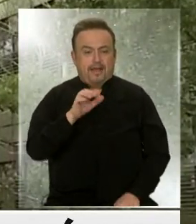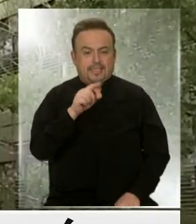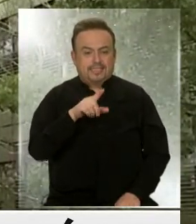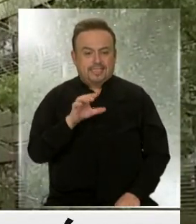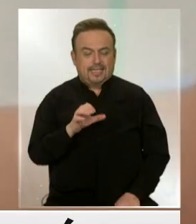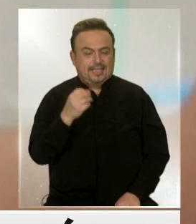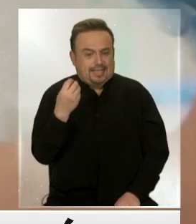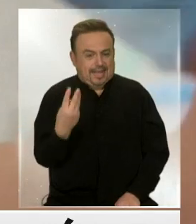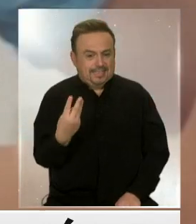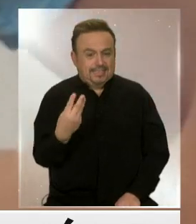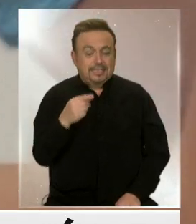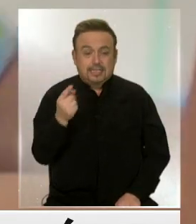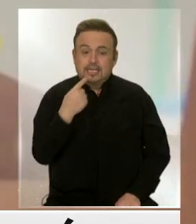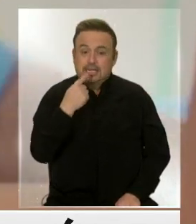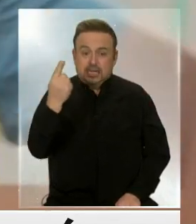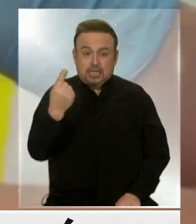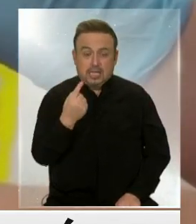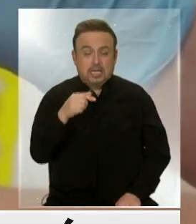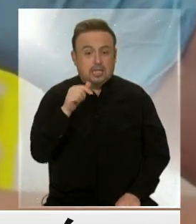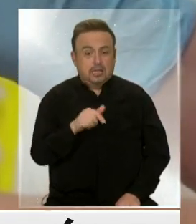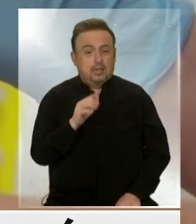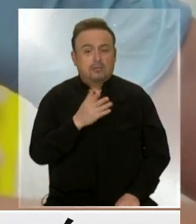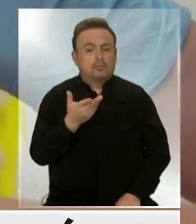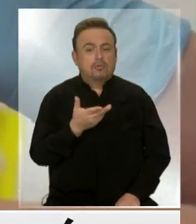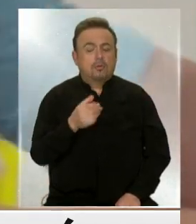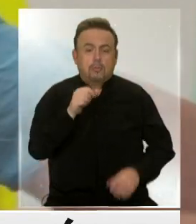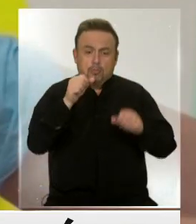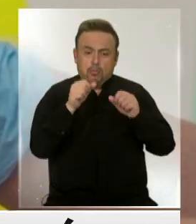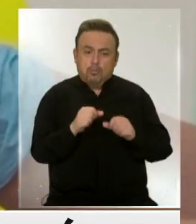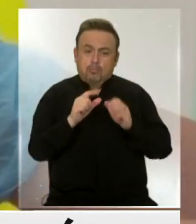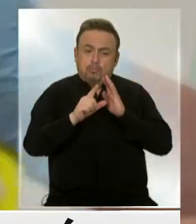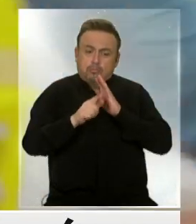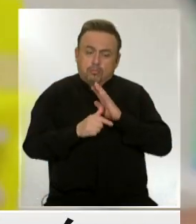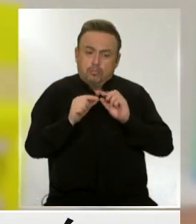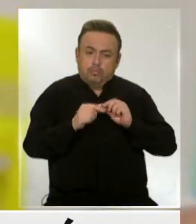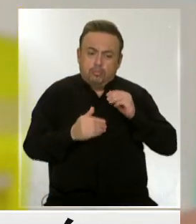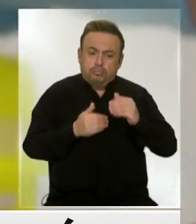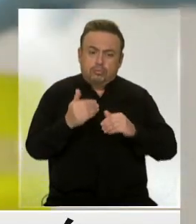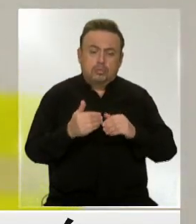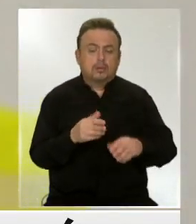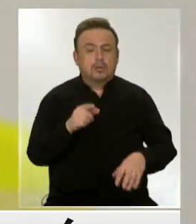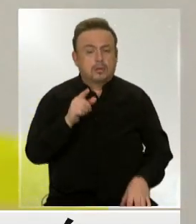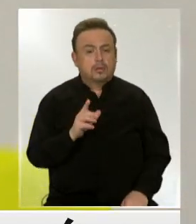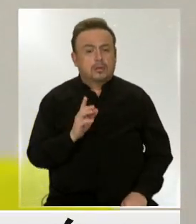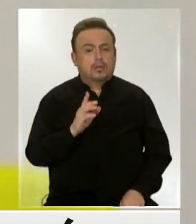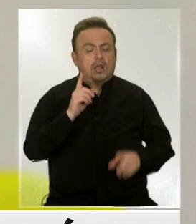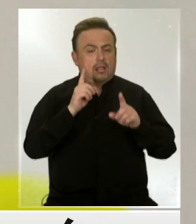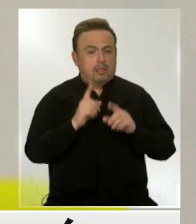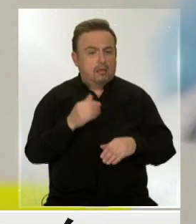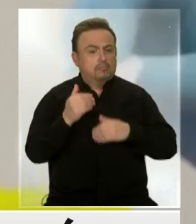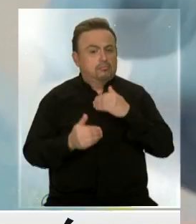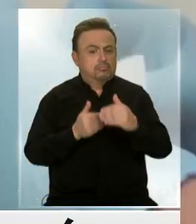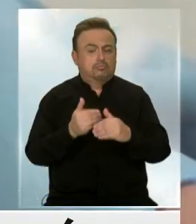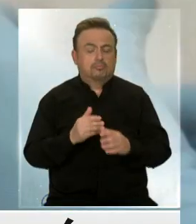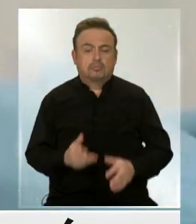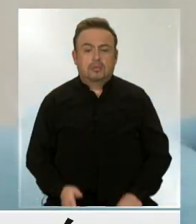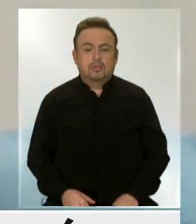Y ellos dicen que, en el fondo, esto puede retrasar un poco el proceso, pero que debieran seguir